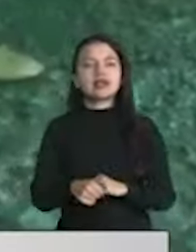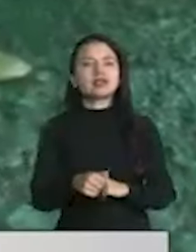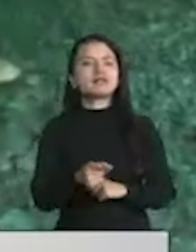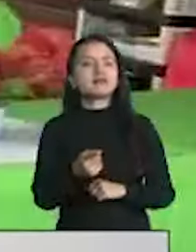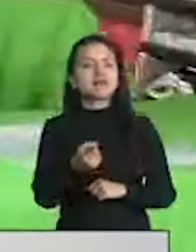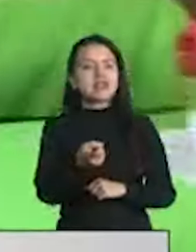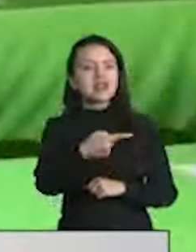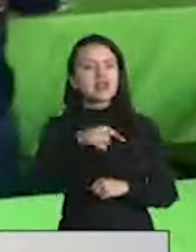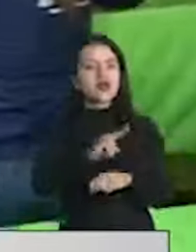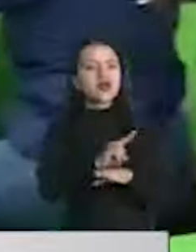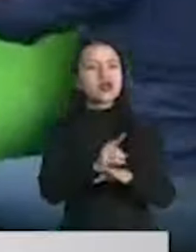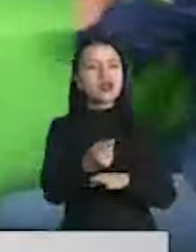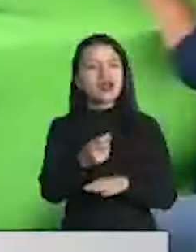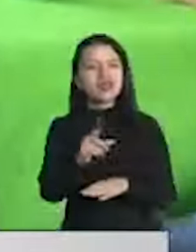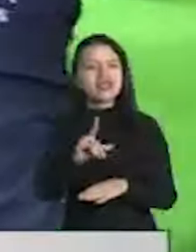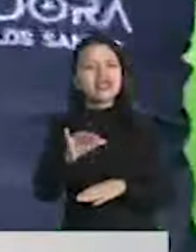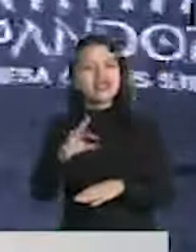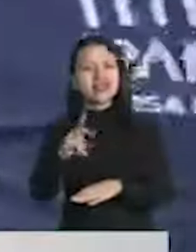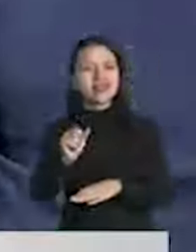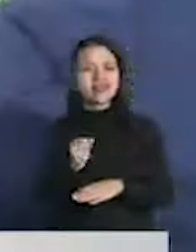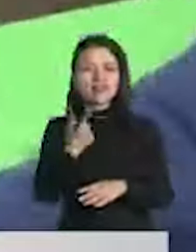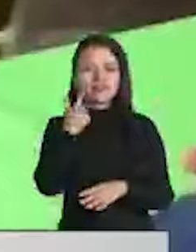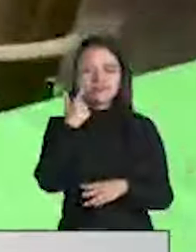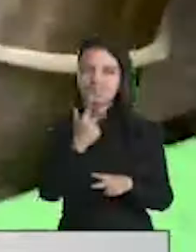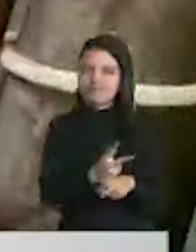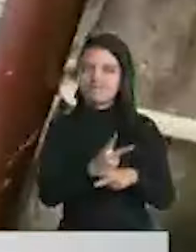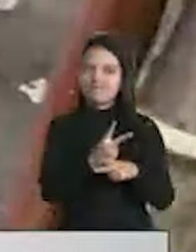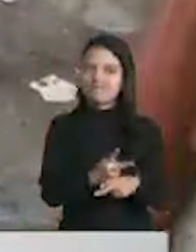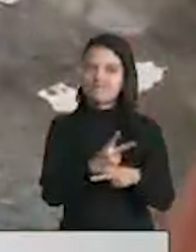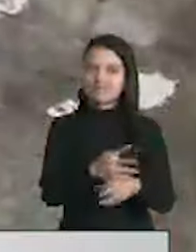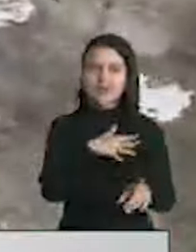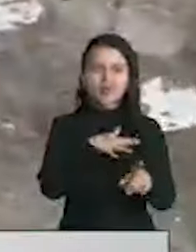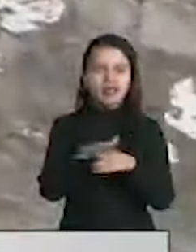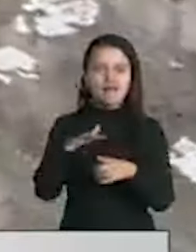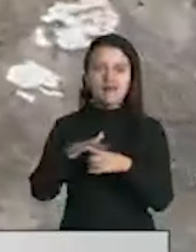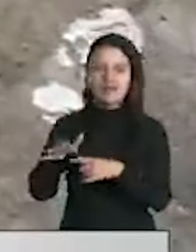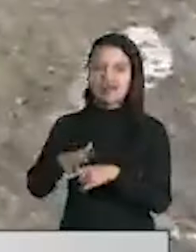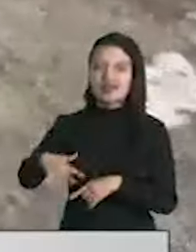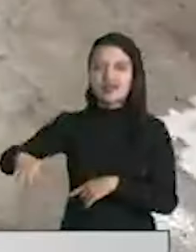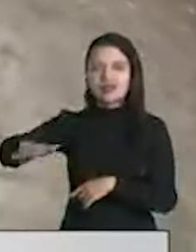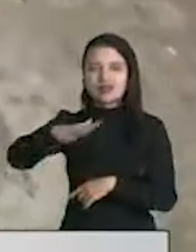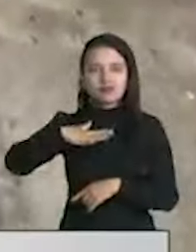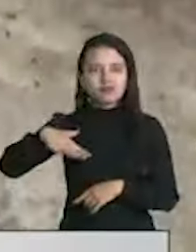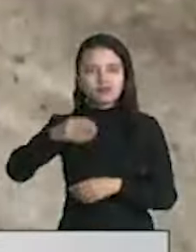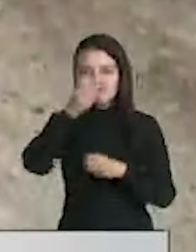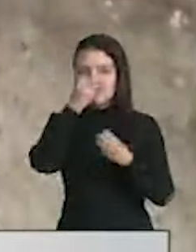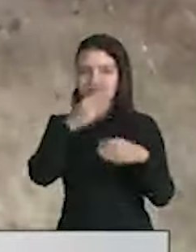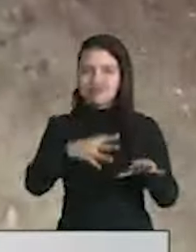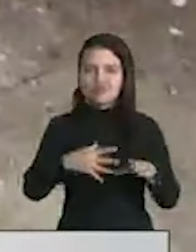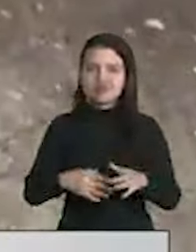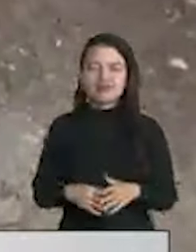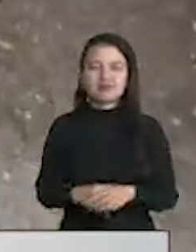gallinaza y están agravando el viacruces que sufren desde hace meses los anteros con la llegada de estos insectos.